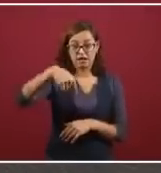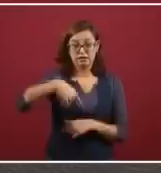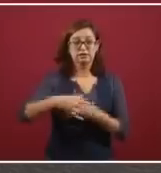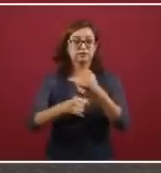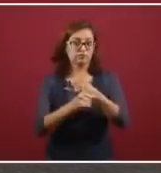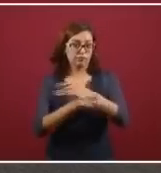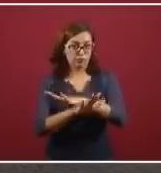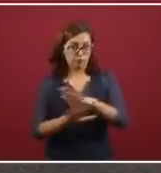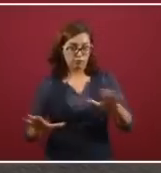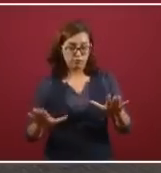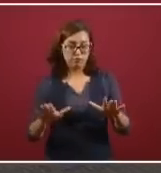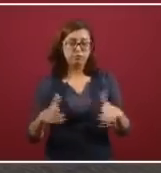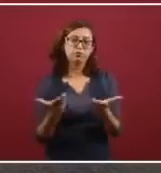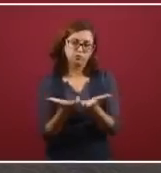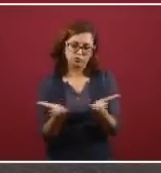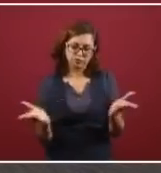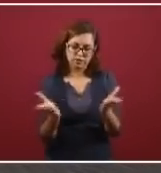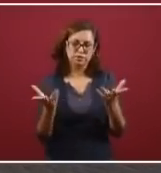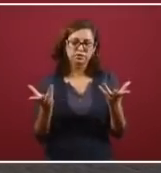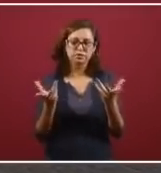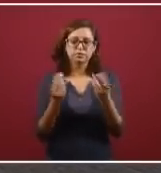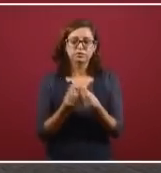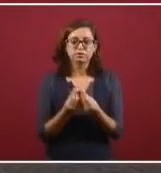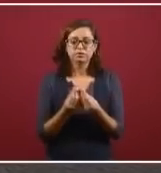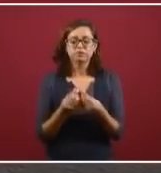ustedes y